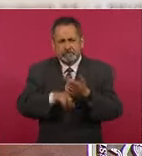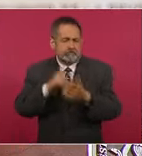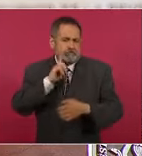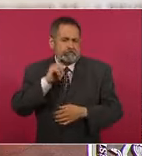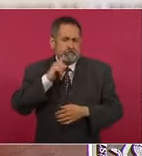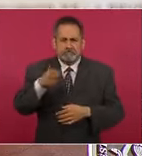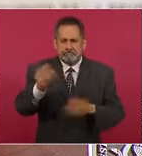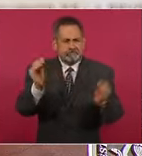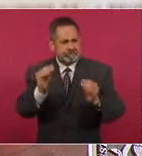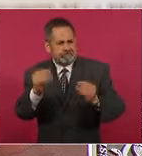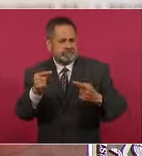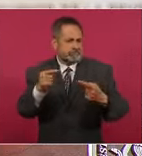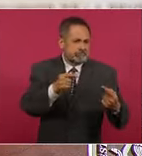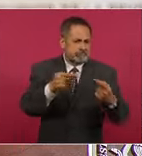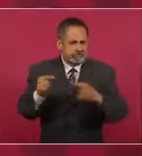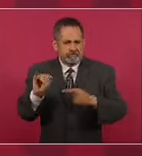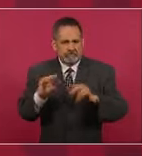el debate,